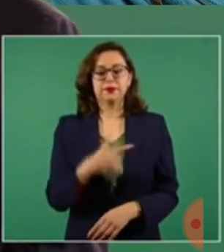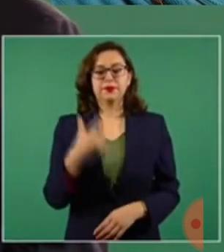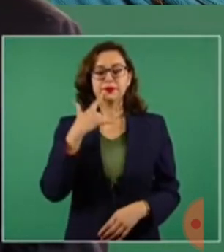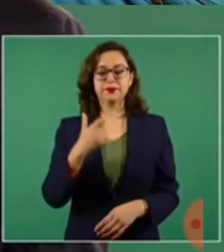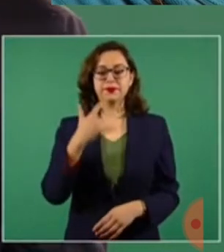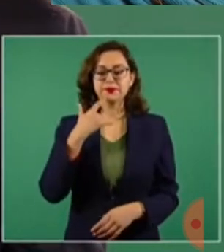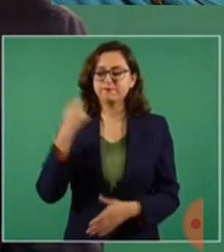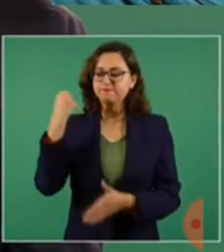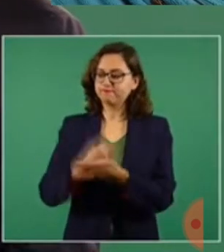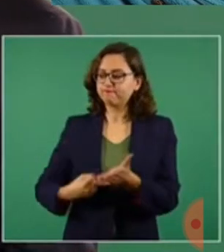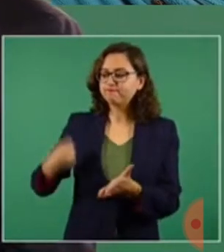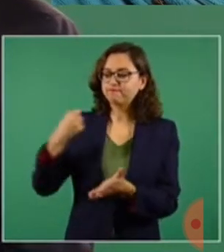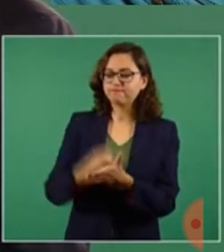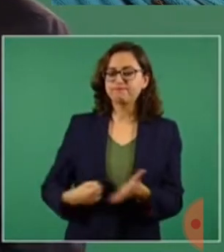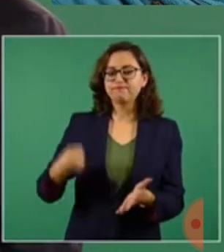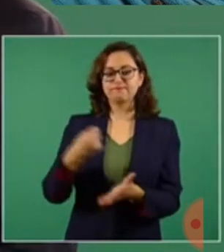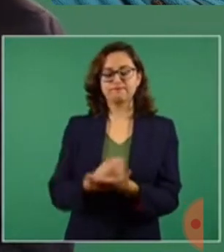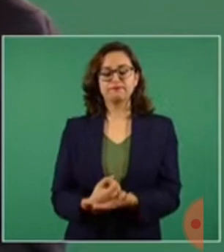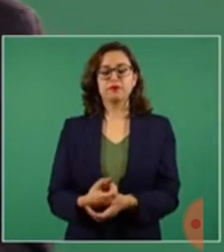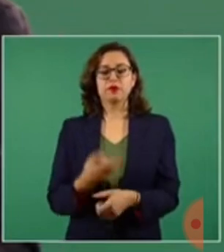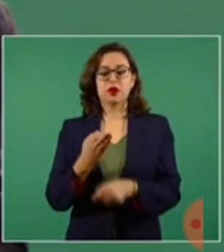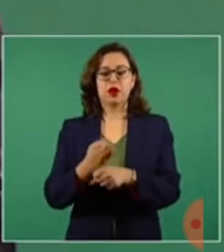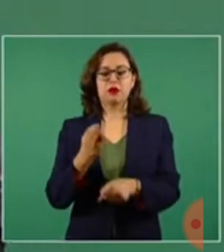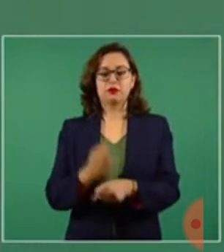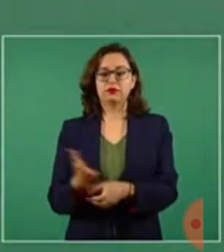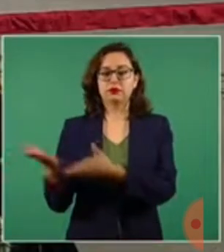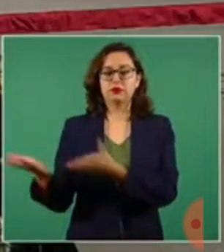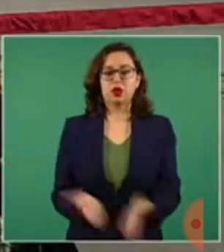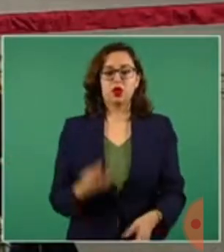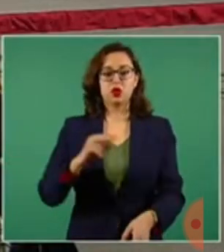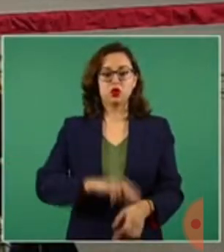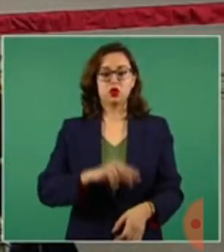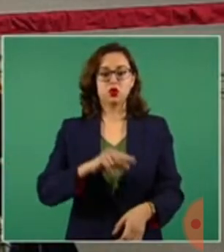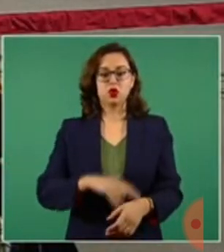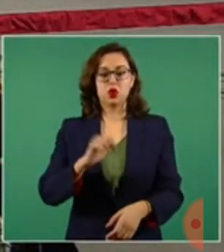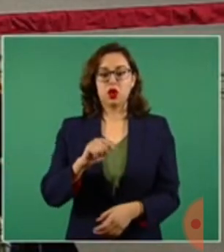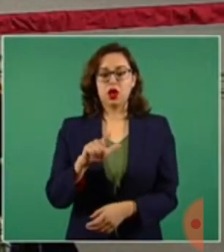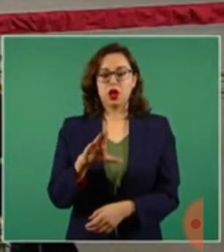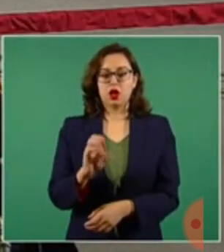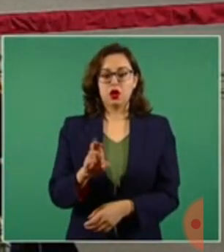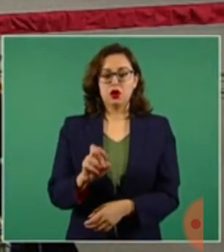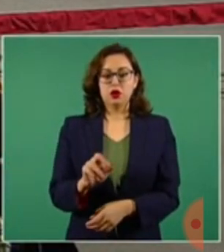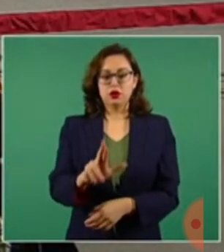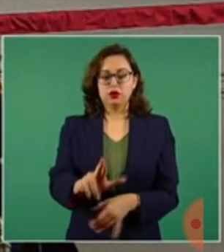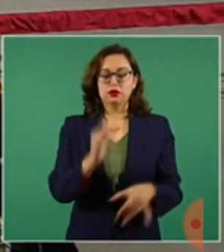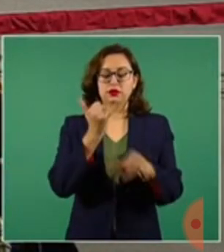a informar el doctor Jorge Alcocer sobre esto. Luego,